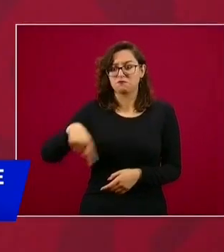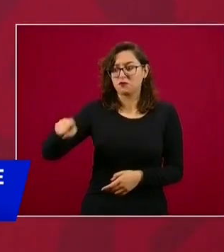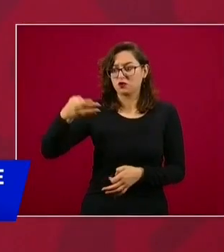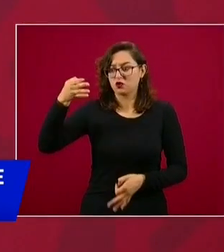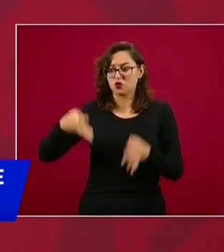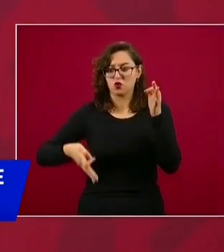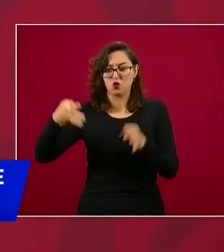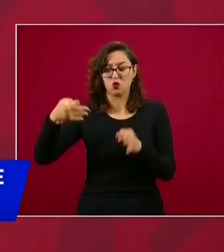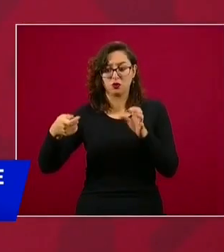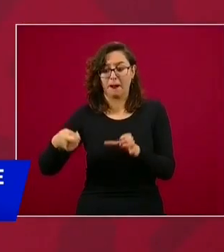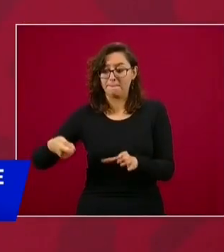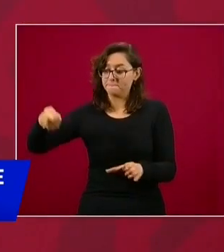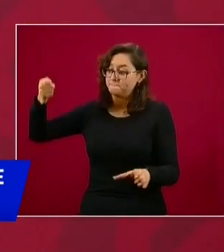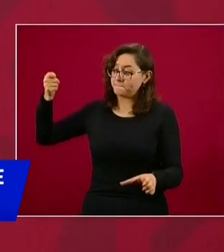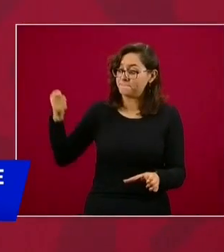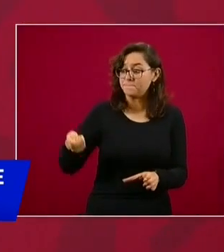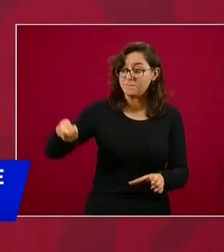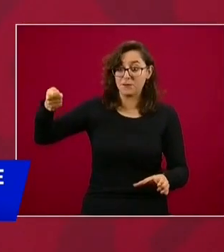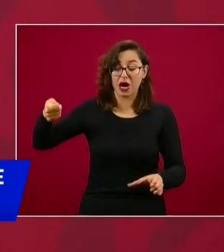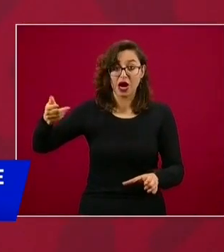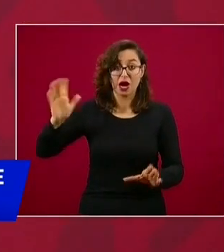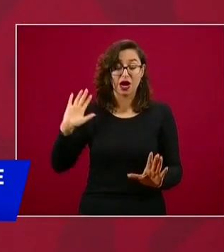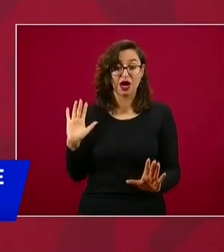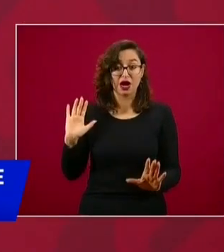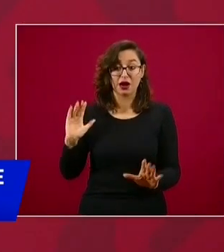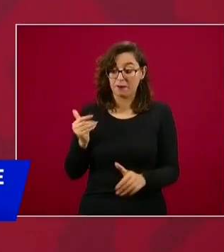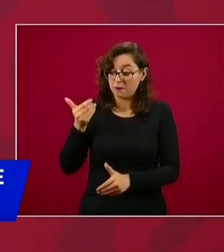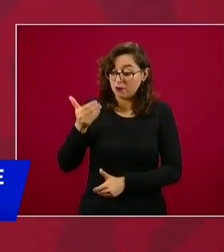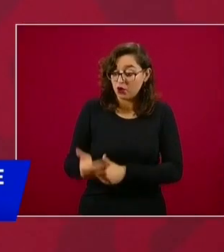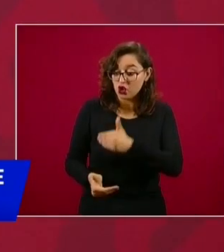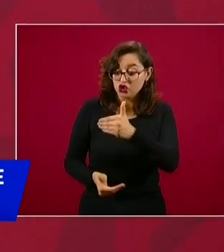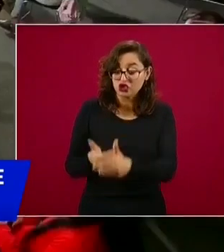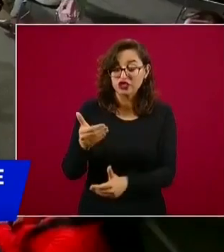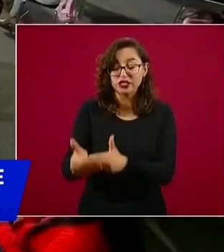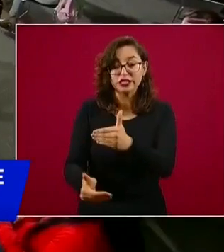declare culpable a un